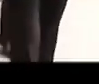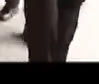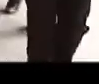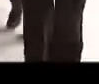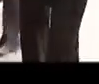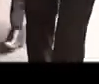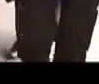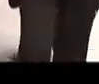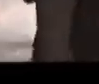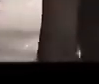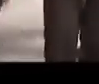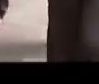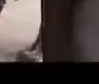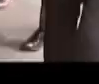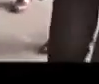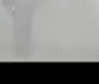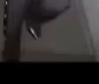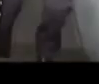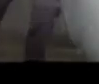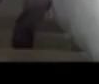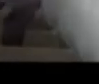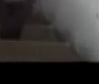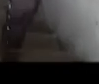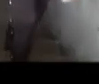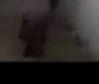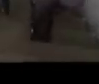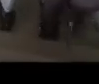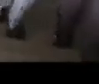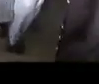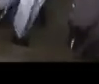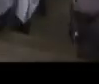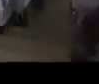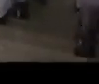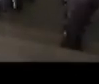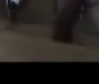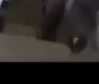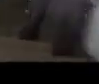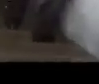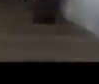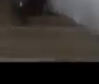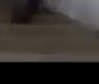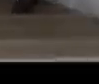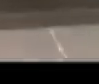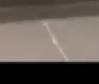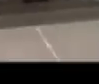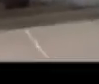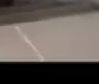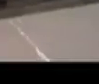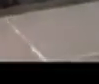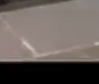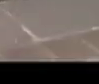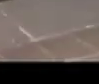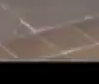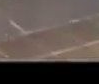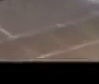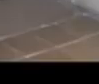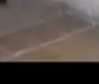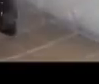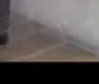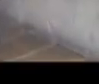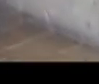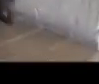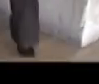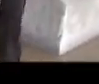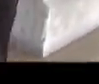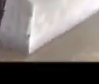Diciembre inicia con la renovación de la Administración Pública de México. En materia educativa, el secretario Esteban Moctezuma Barragán comienza una labor para